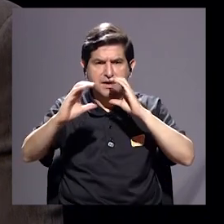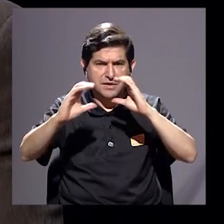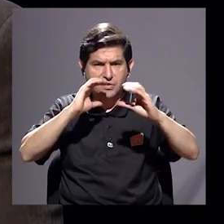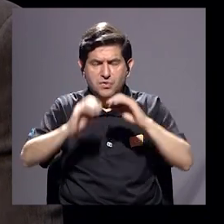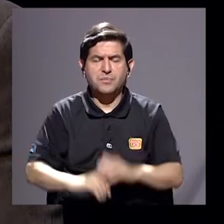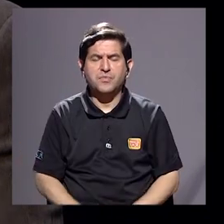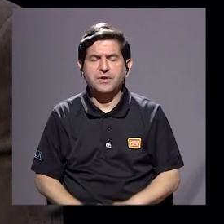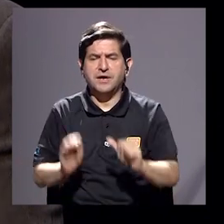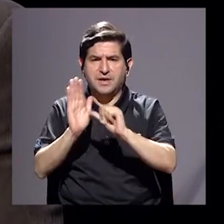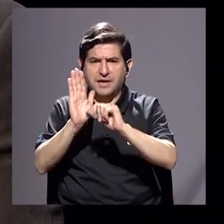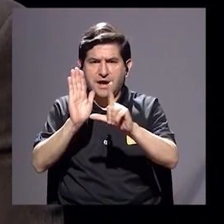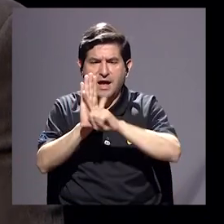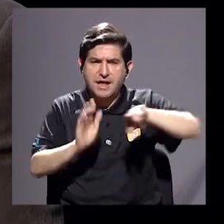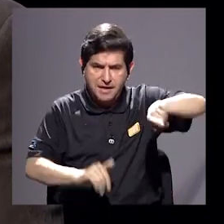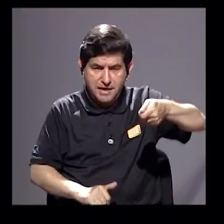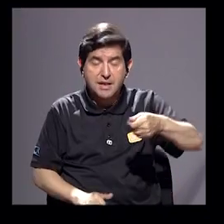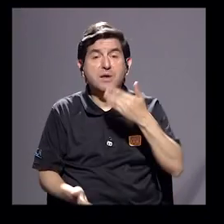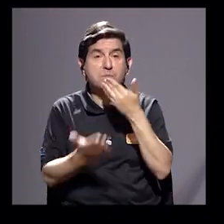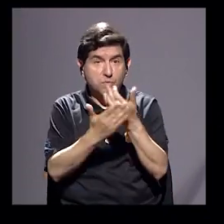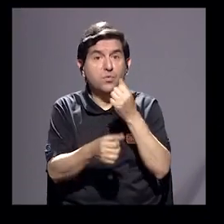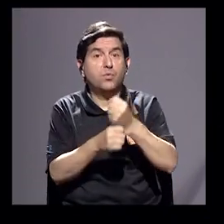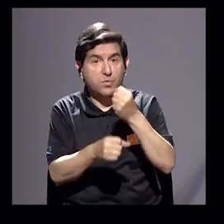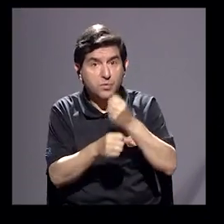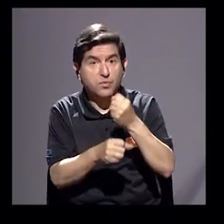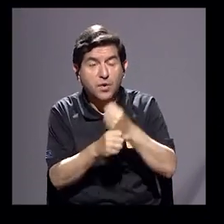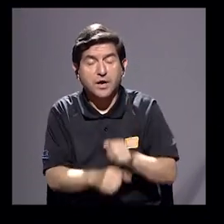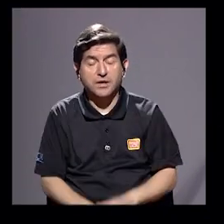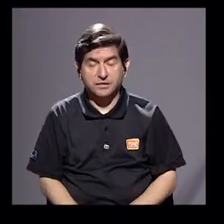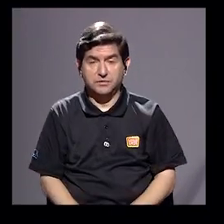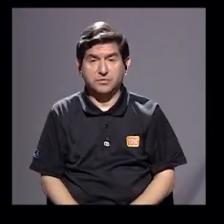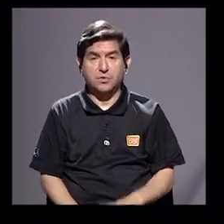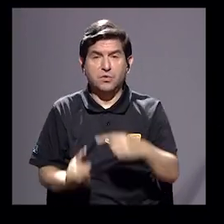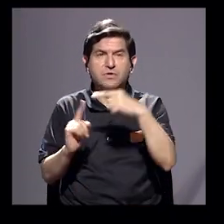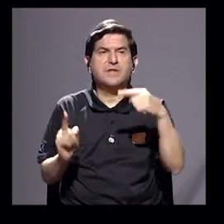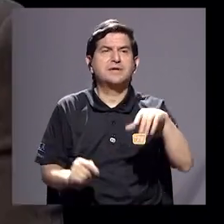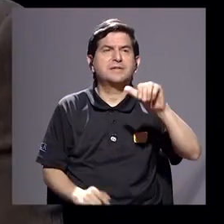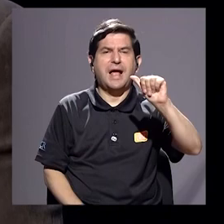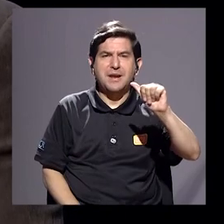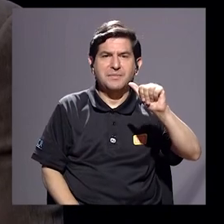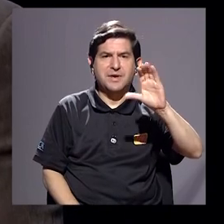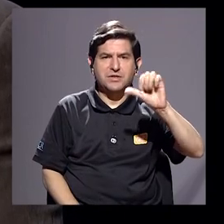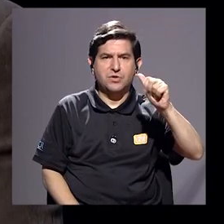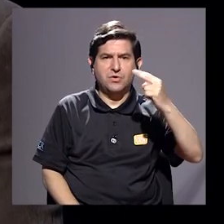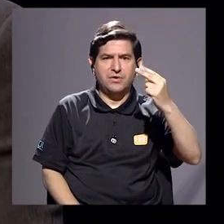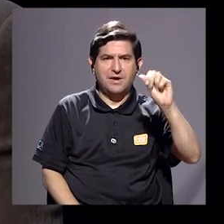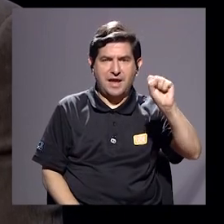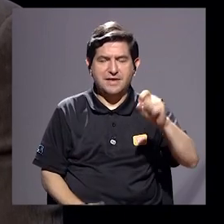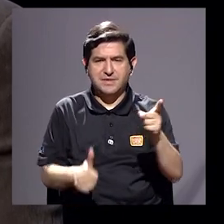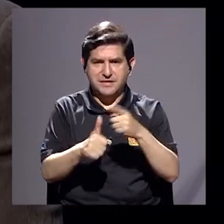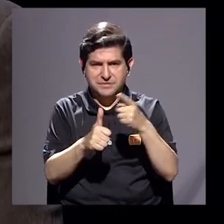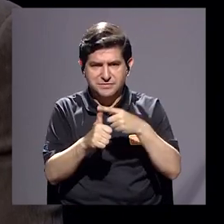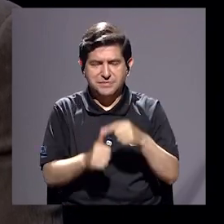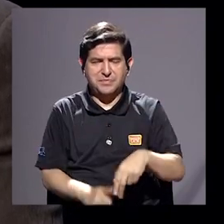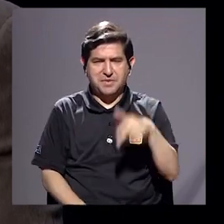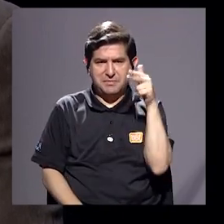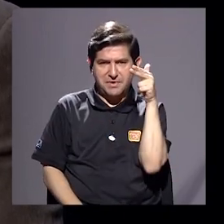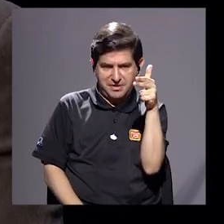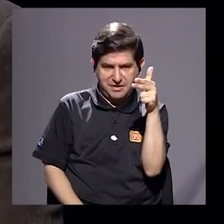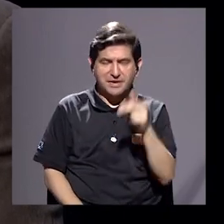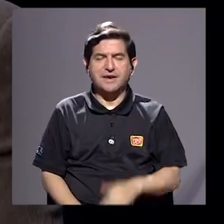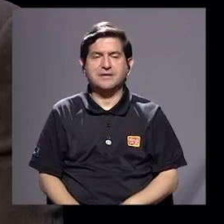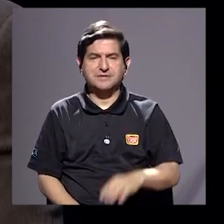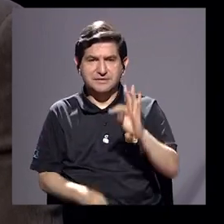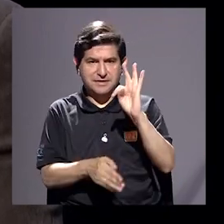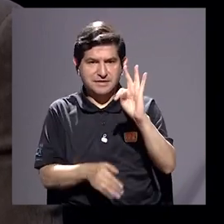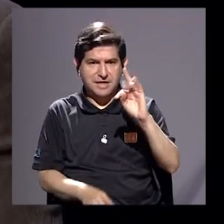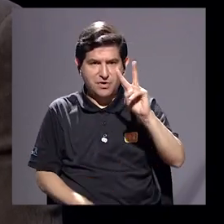señal legislativa eso es una labor muy buena ingresaron alberto caños para acá logramos las primeras cámaras de televisión en el plenario y a partir de ahí ha